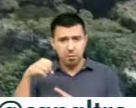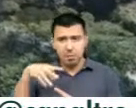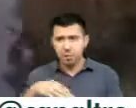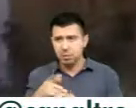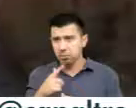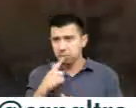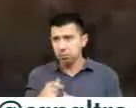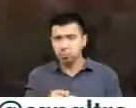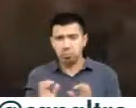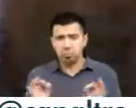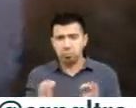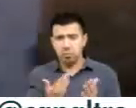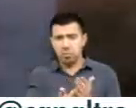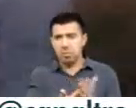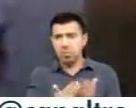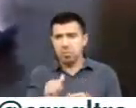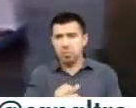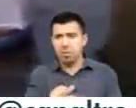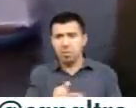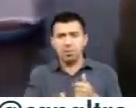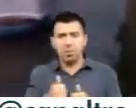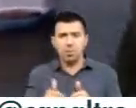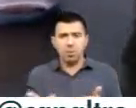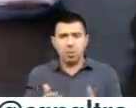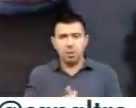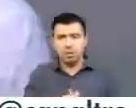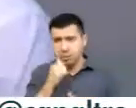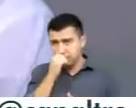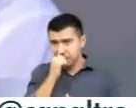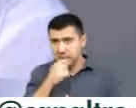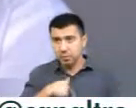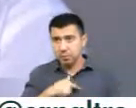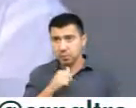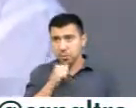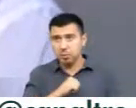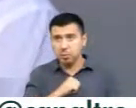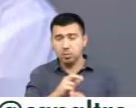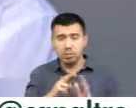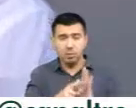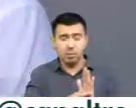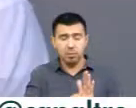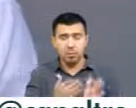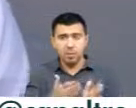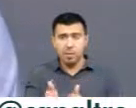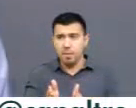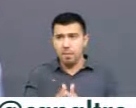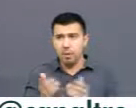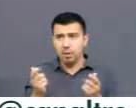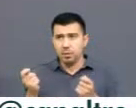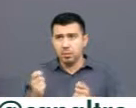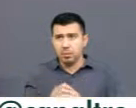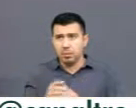de un documento que legalice esas prácticas que no tenemos implementado un plan de ordenamiento que lo regule y en ese orden de ideas las